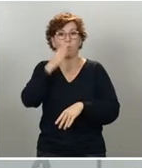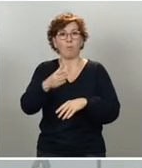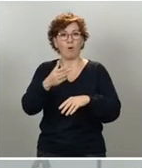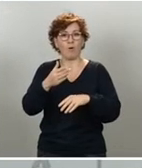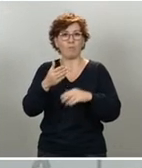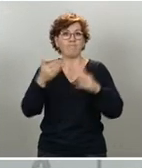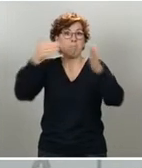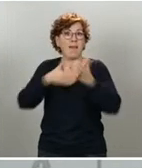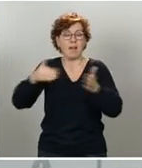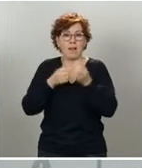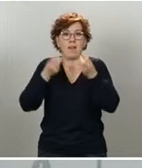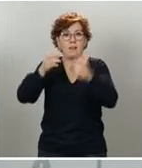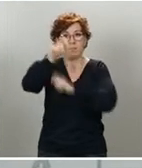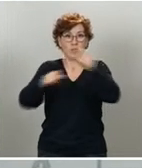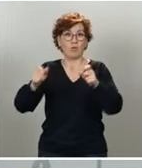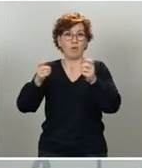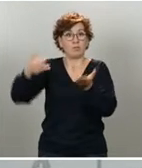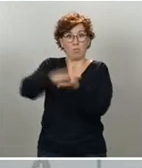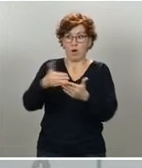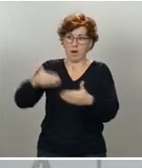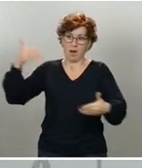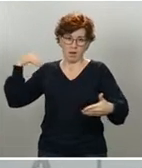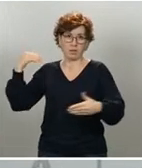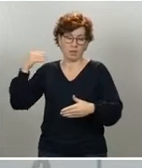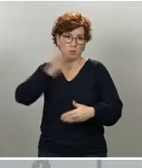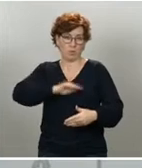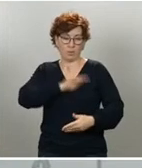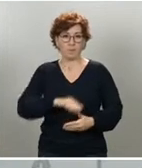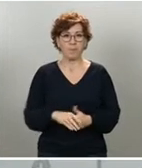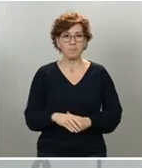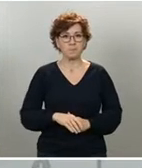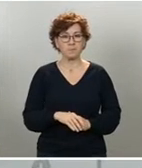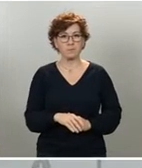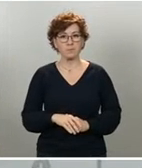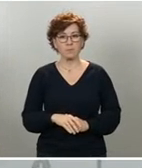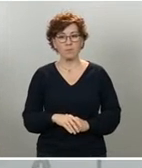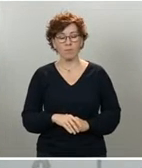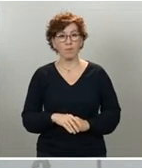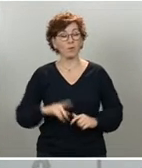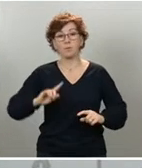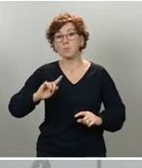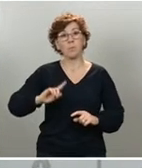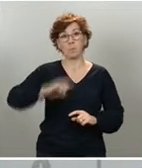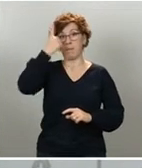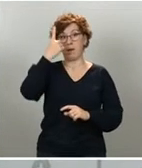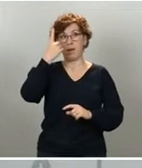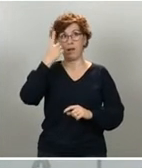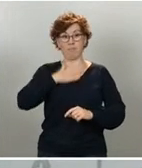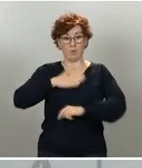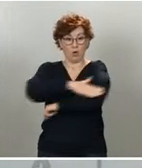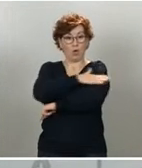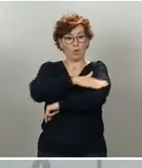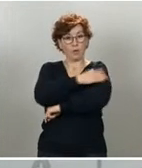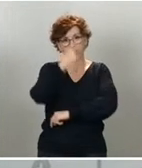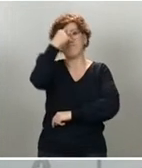de vidas perdidas a lo largo de estas últimas semanas. Por eso, nuestro primer pensamiento como Gobierno debemos dedicarlo